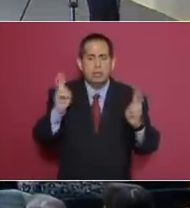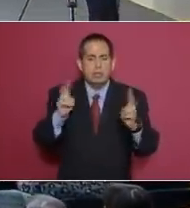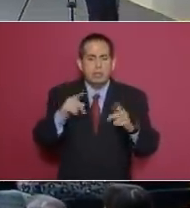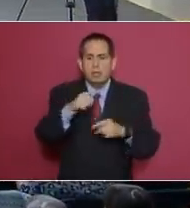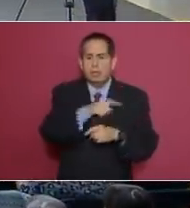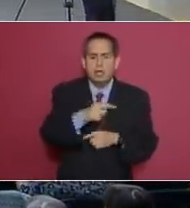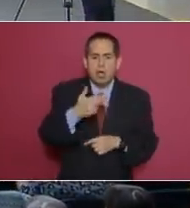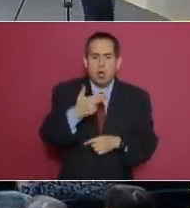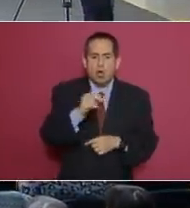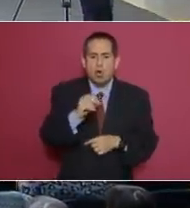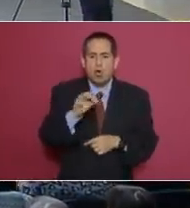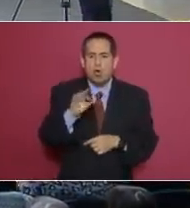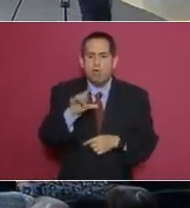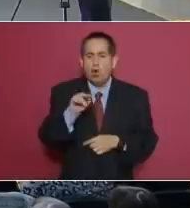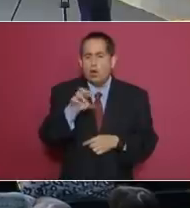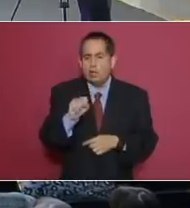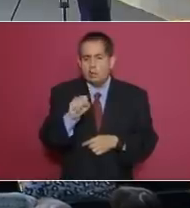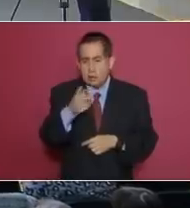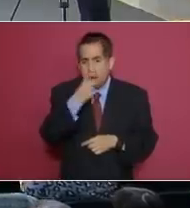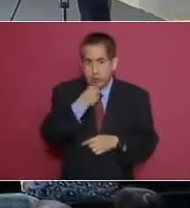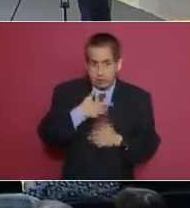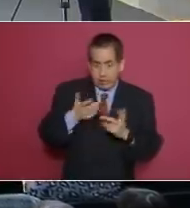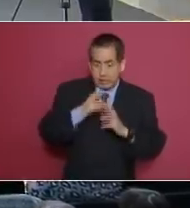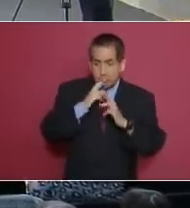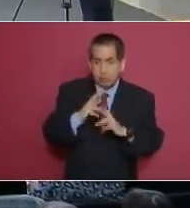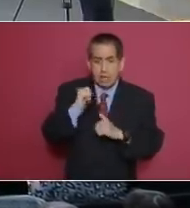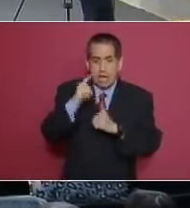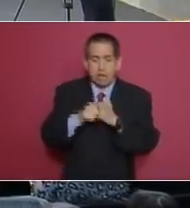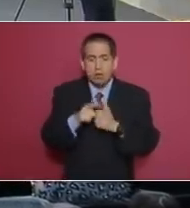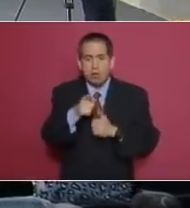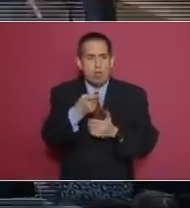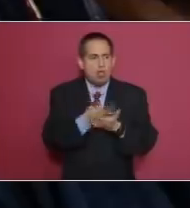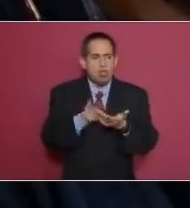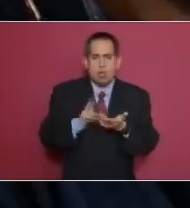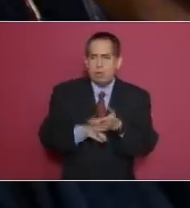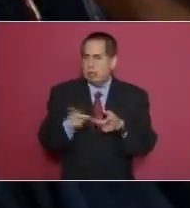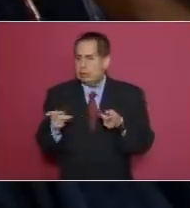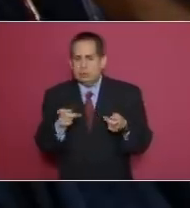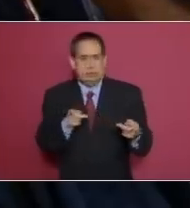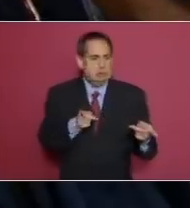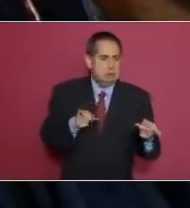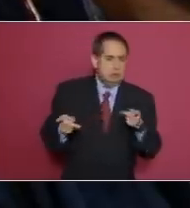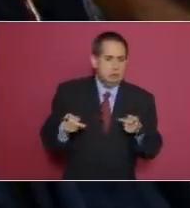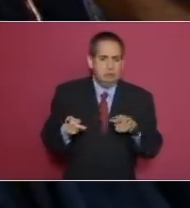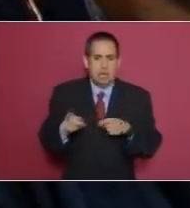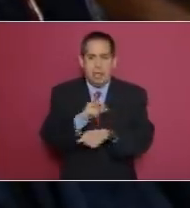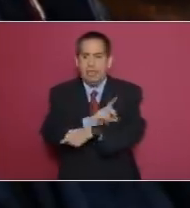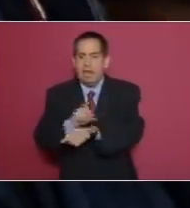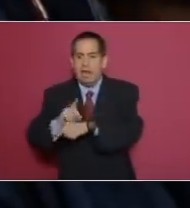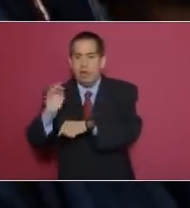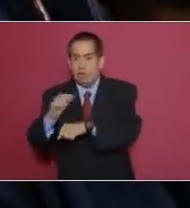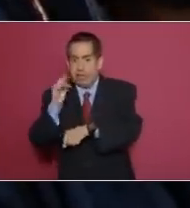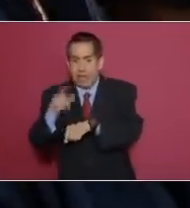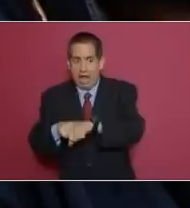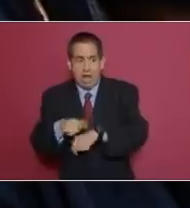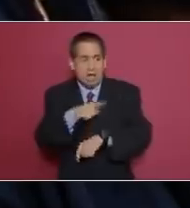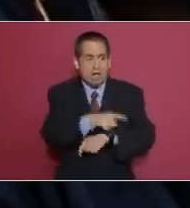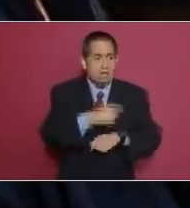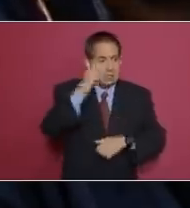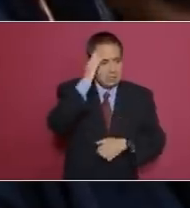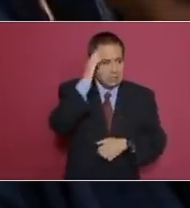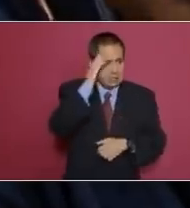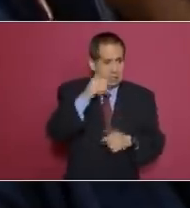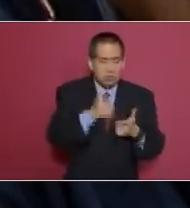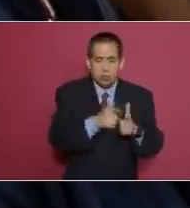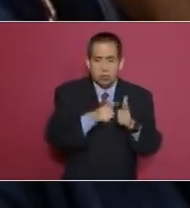Eric Flores, saber si ya tiene alguna respuesta de estas dobles funciones que él está teniendo como delegado federal y dirigente del Partido